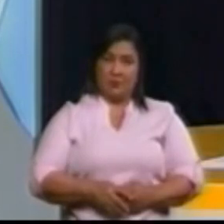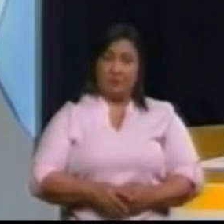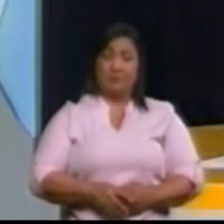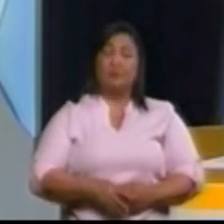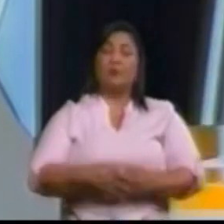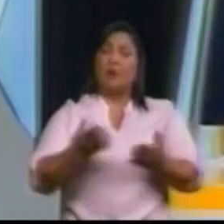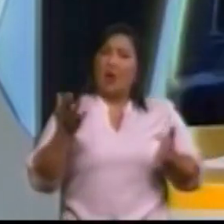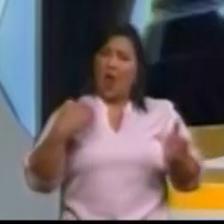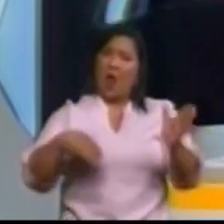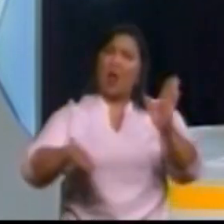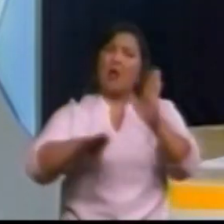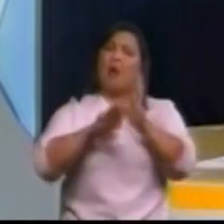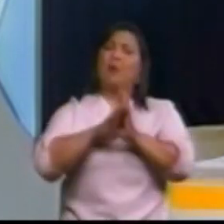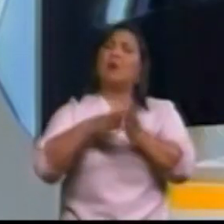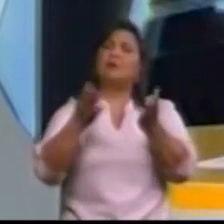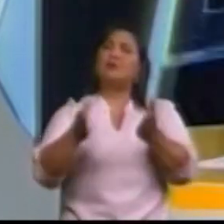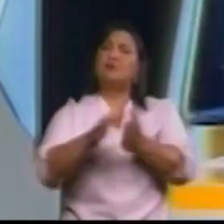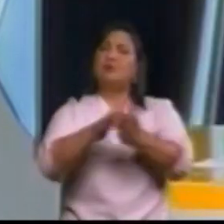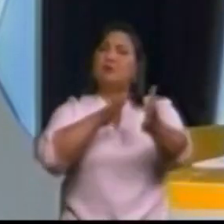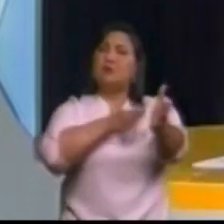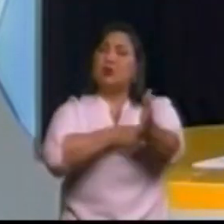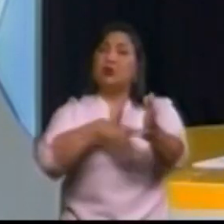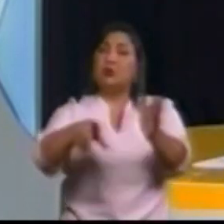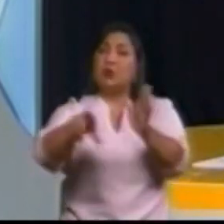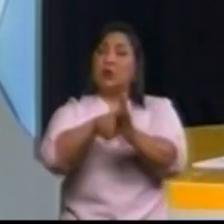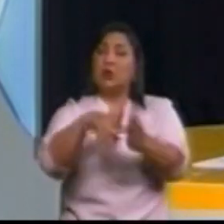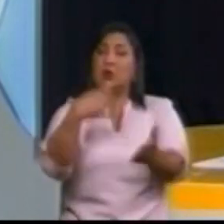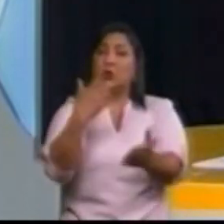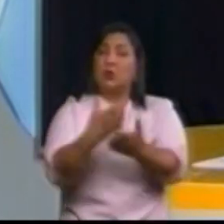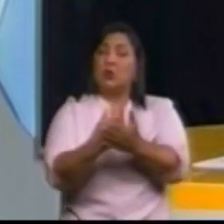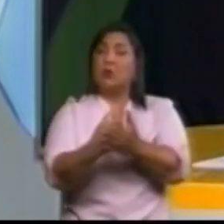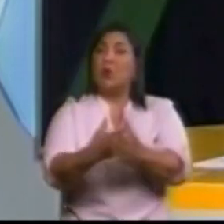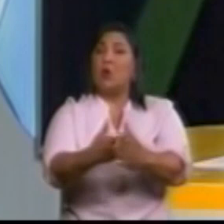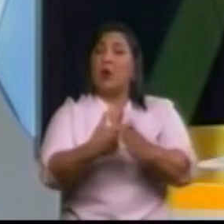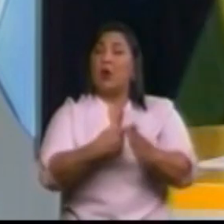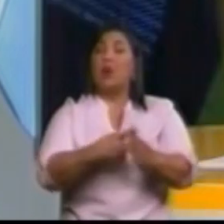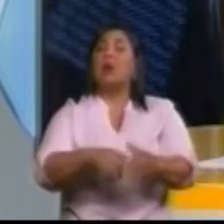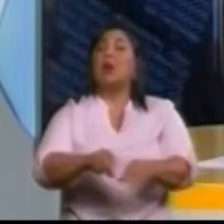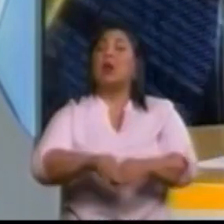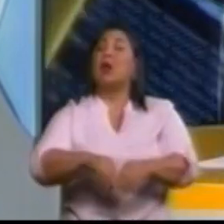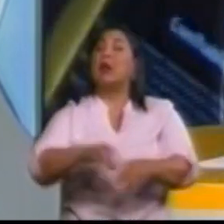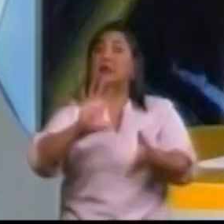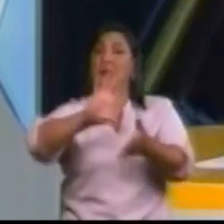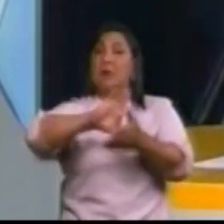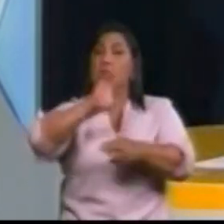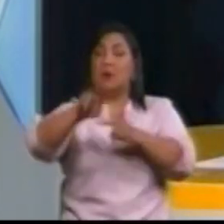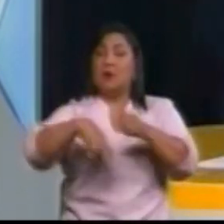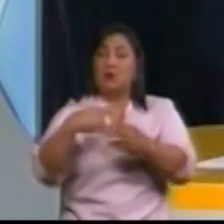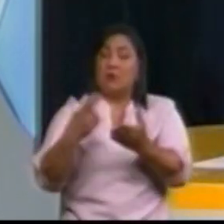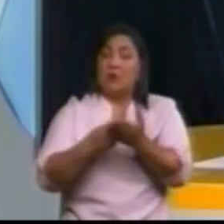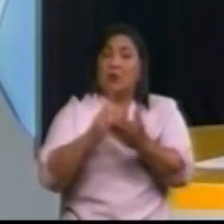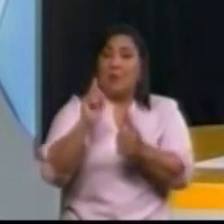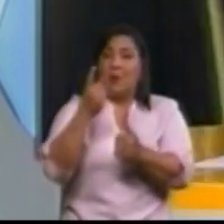Ya avanza el tratamiento del proyecto de ley económico urgente en la Asamblea Nacional. Hoy fue su primer debate.